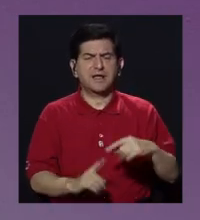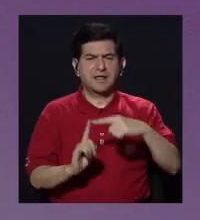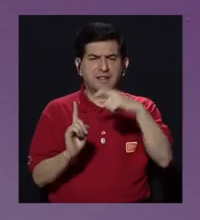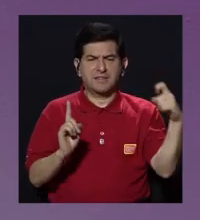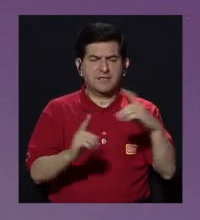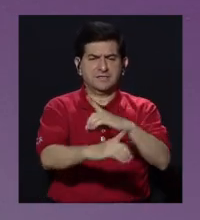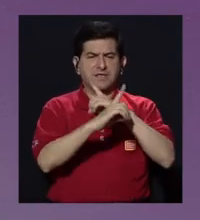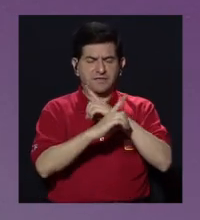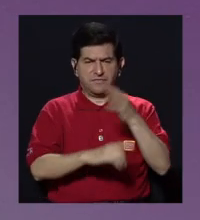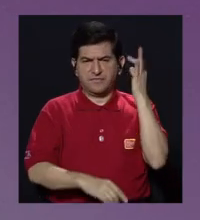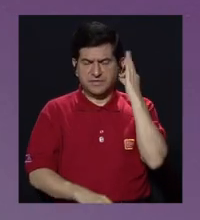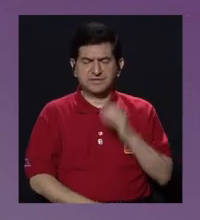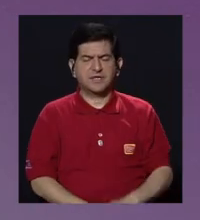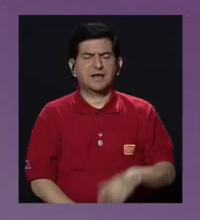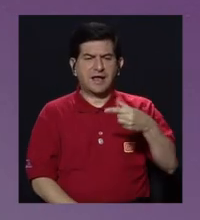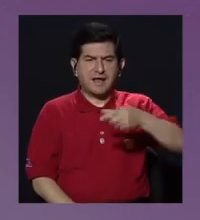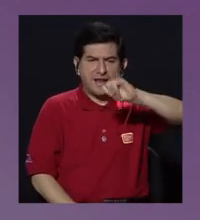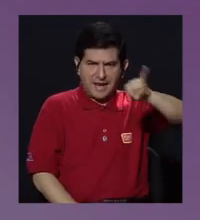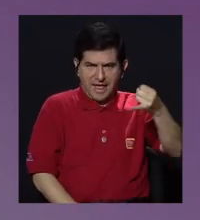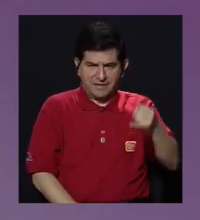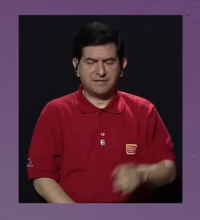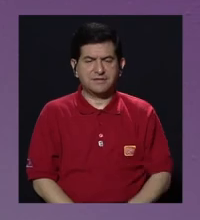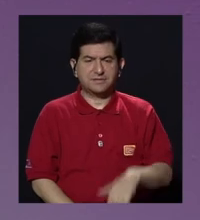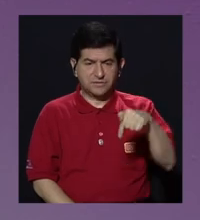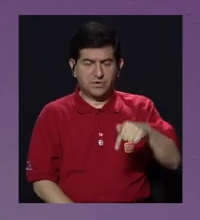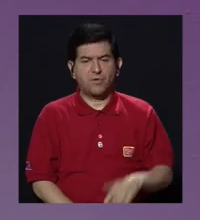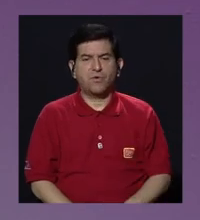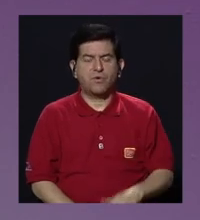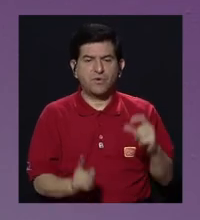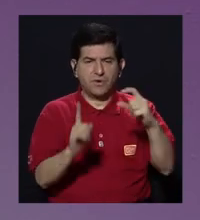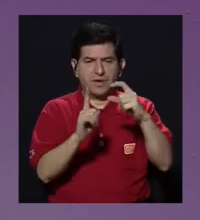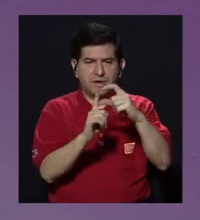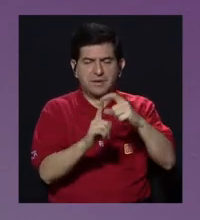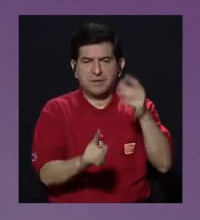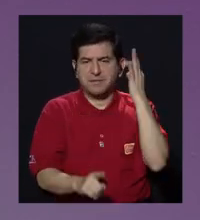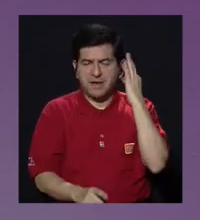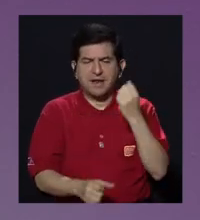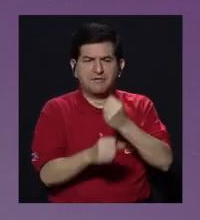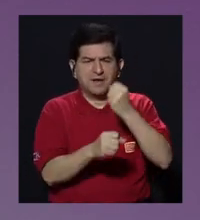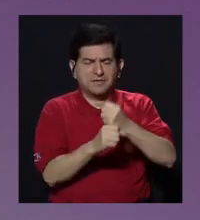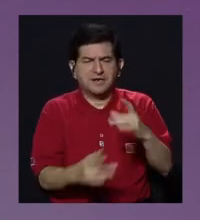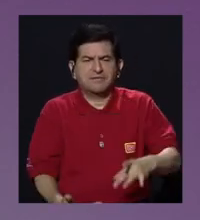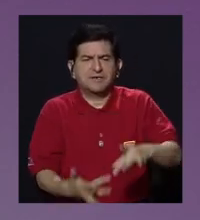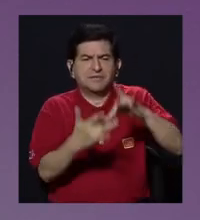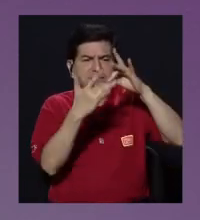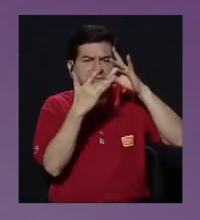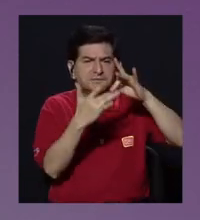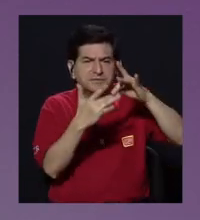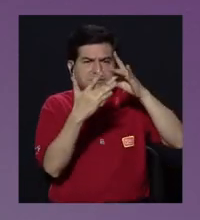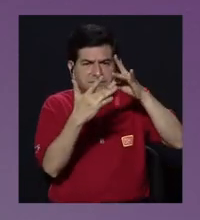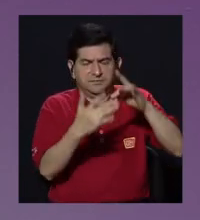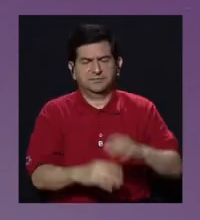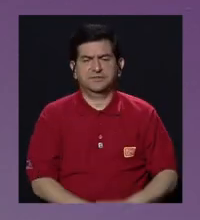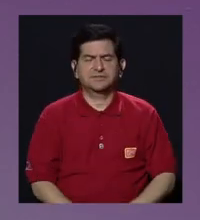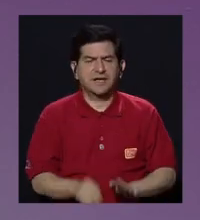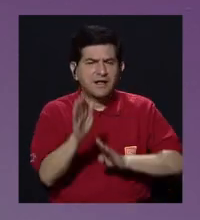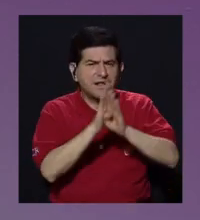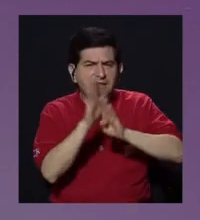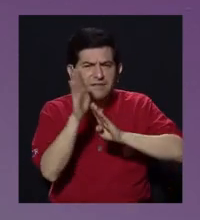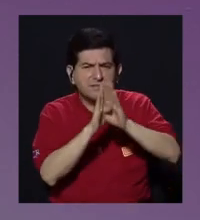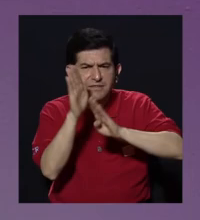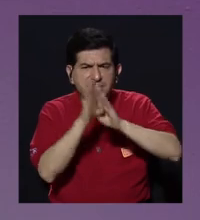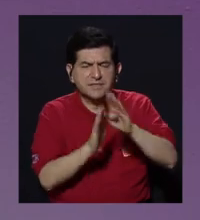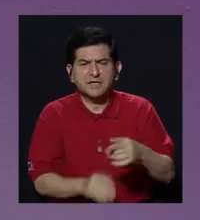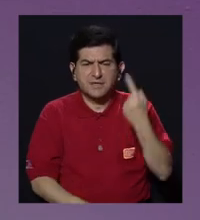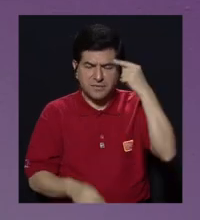desde la Defensoría de la Mujer doña Gladys, y hoy estrenamos en Palabra de Mujer un trabajo especial que estamos